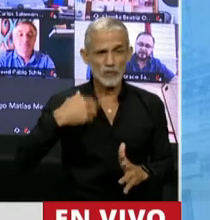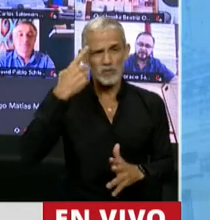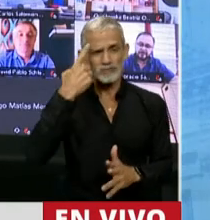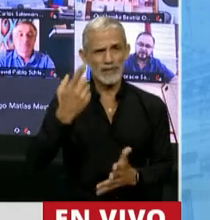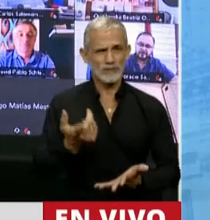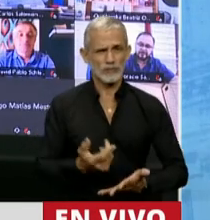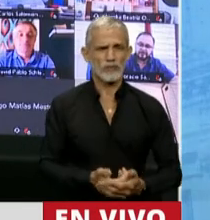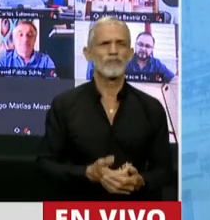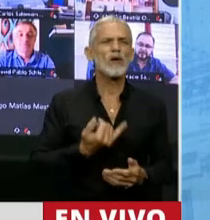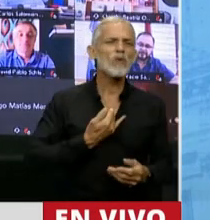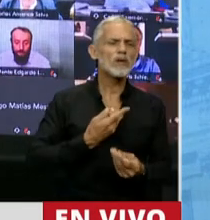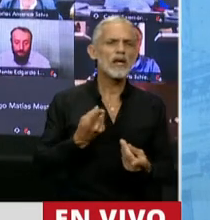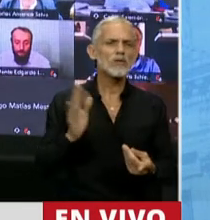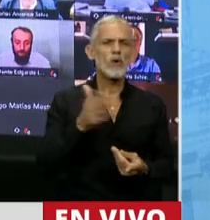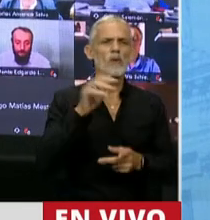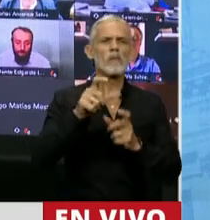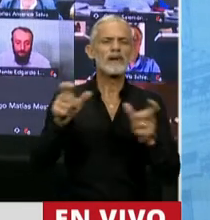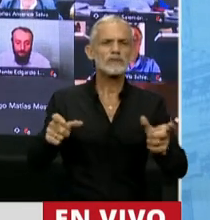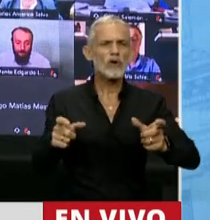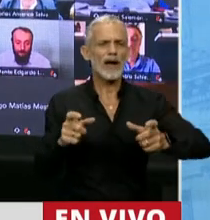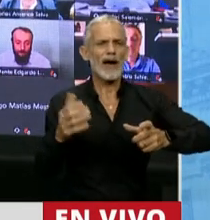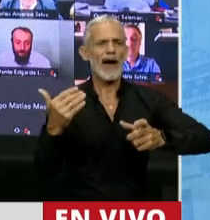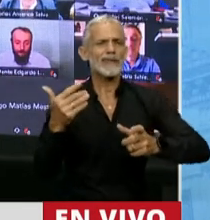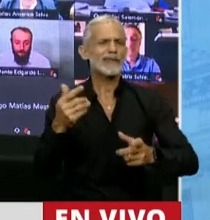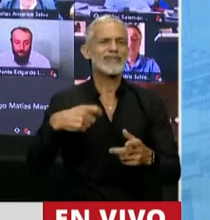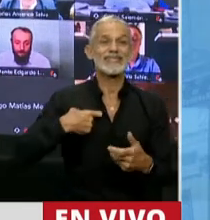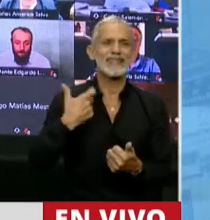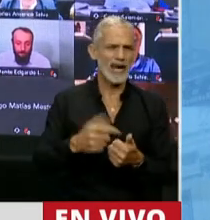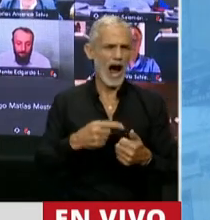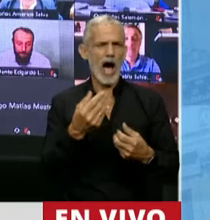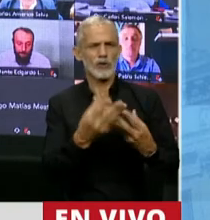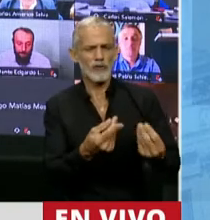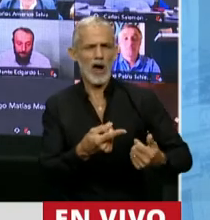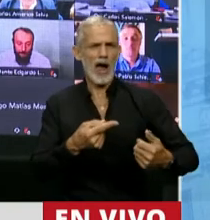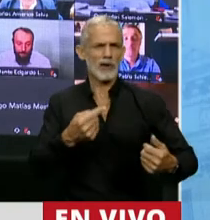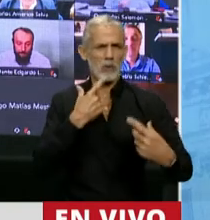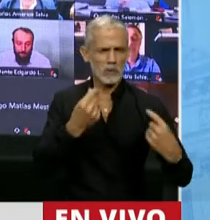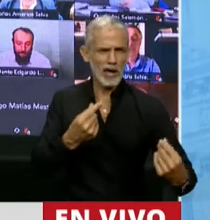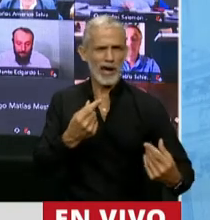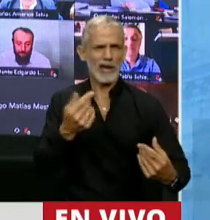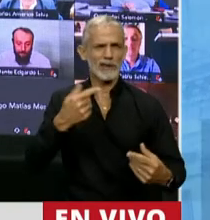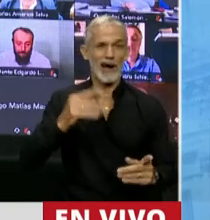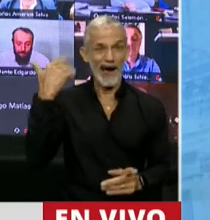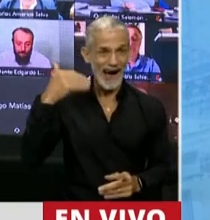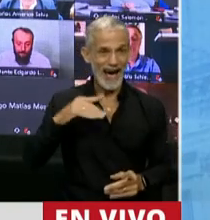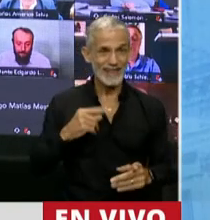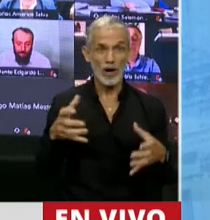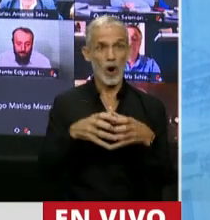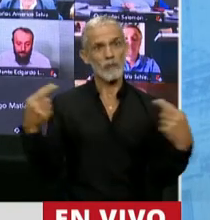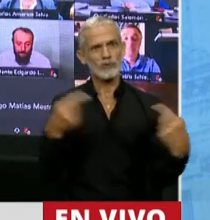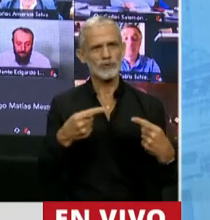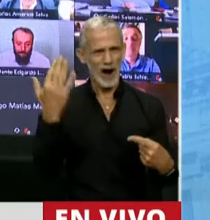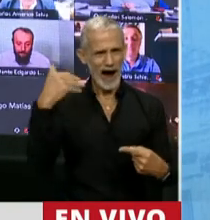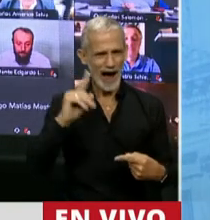pregunto, ¿dónde están todas las personas, los sindicatos, todos los que integraban la oposición en